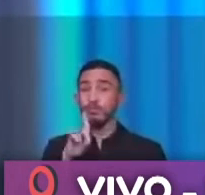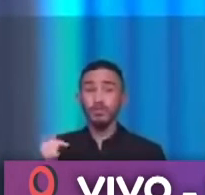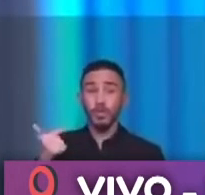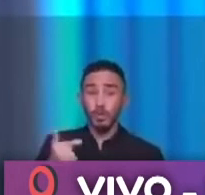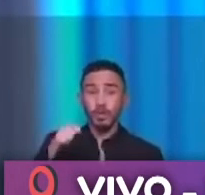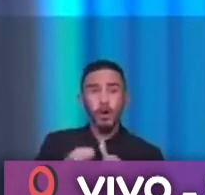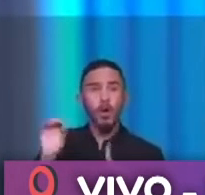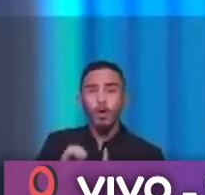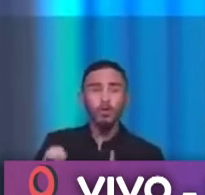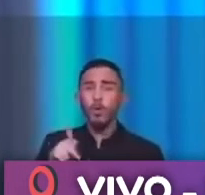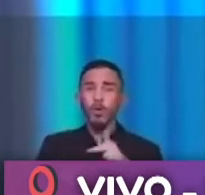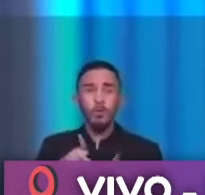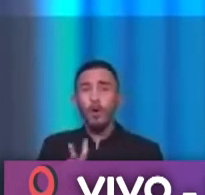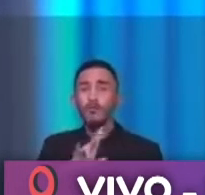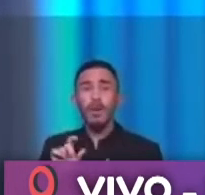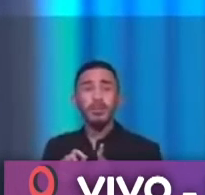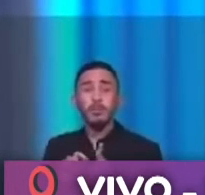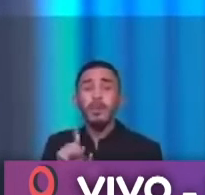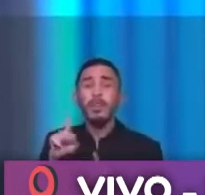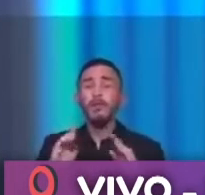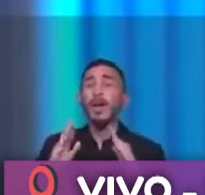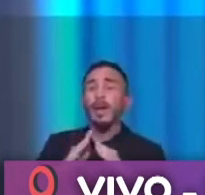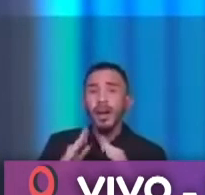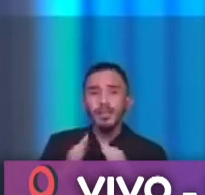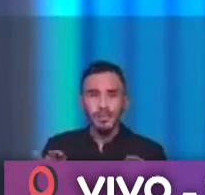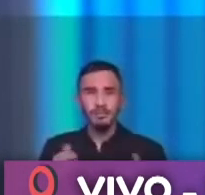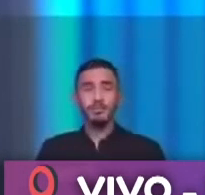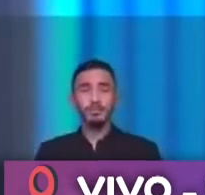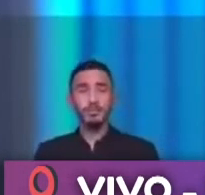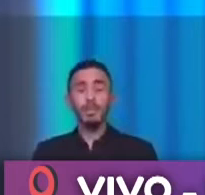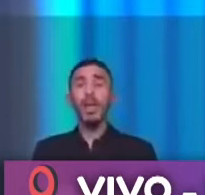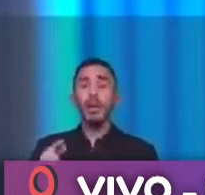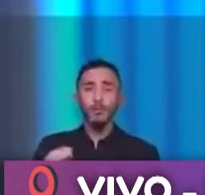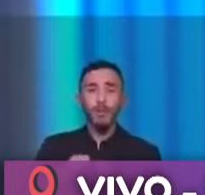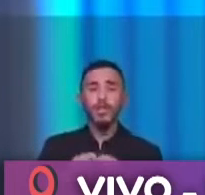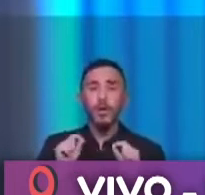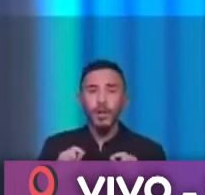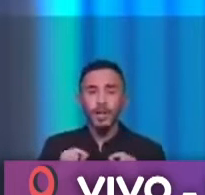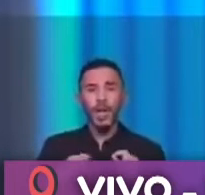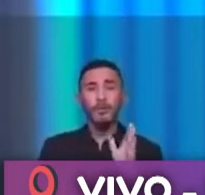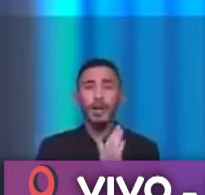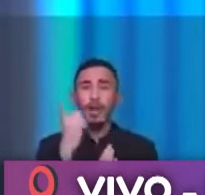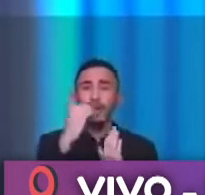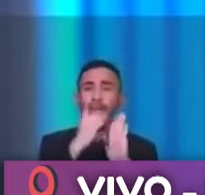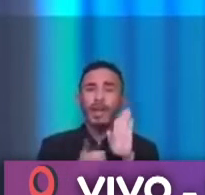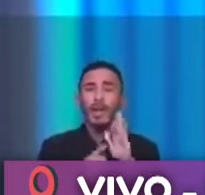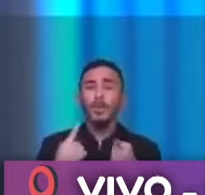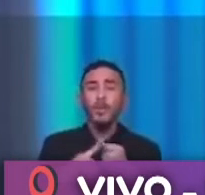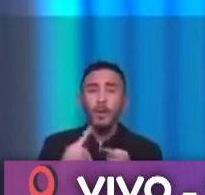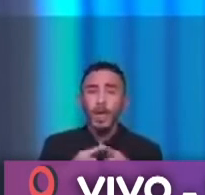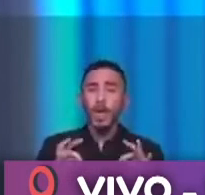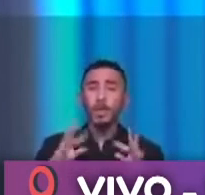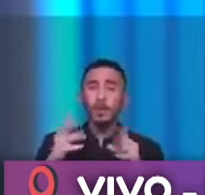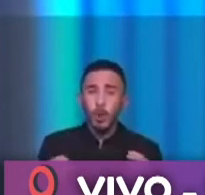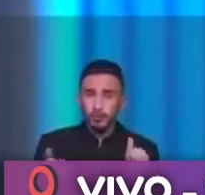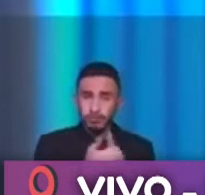Lula da Silva, que fue acusado, que fue condenado, luego quedó en libertad, y quedó en libertad, a ver, no porque no se haya